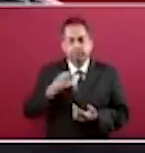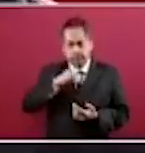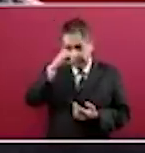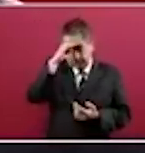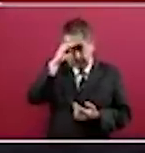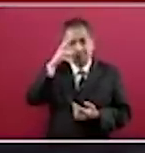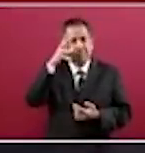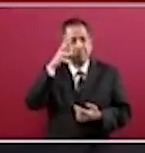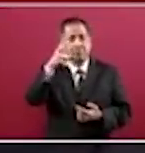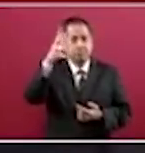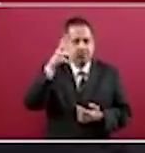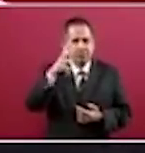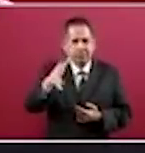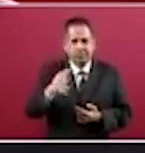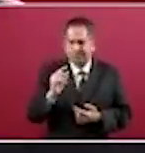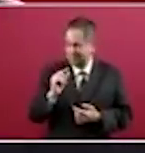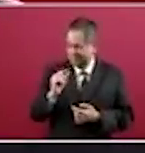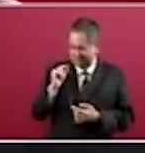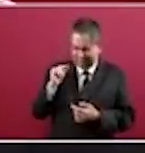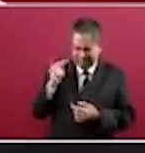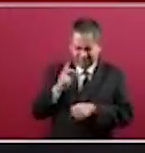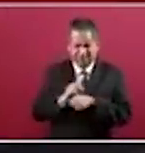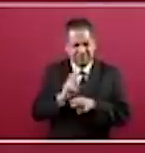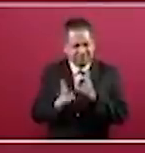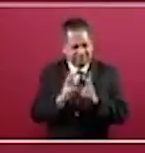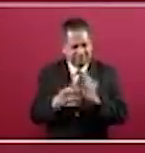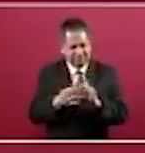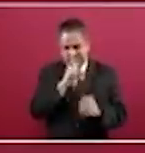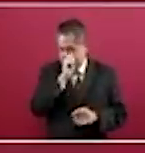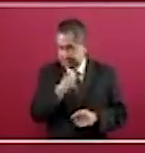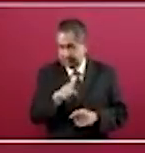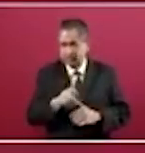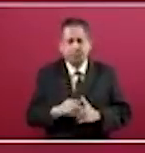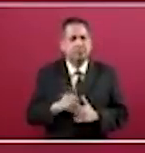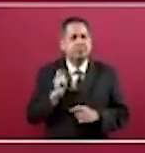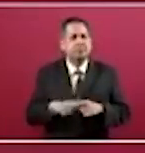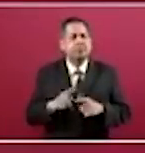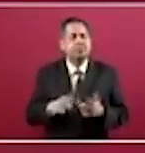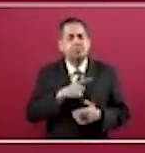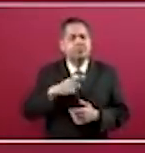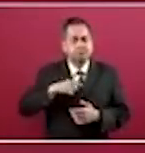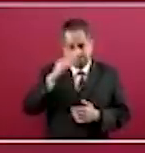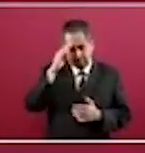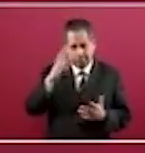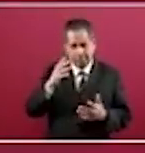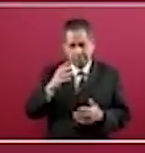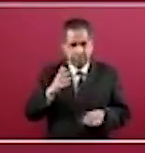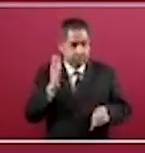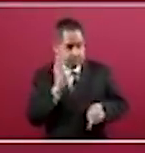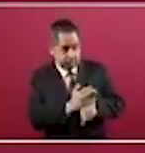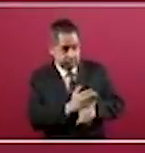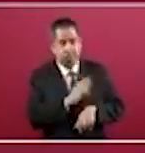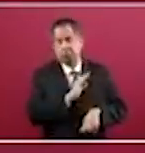pensemos hacia adelante. Hace dos días hablábamos de eso. de que se debe de castigar,